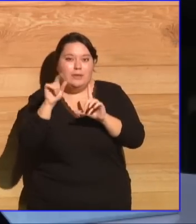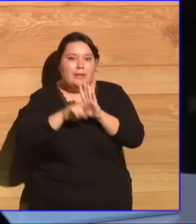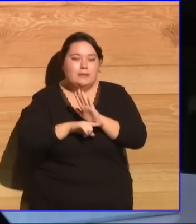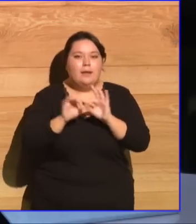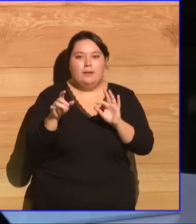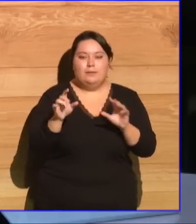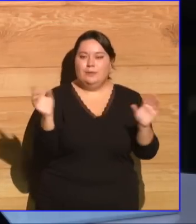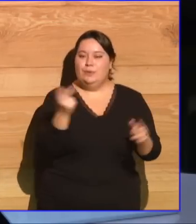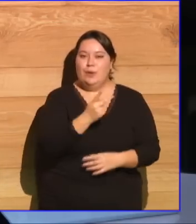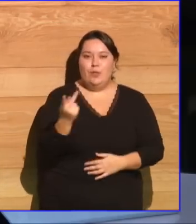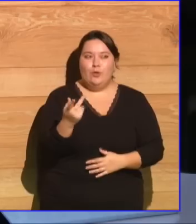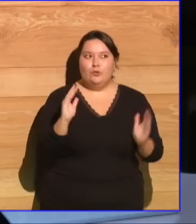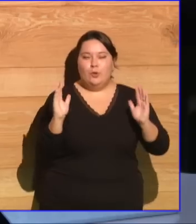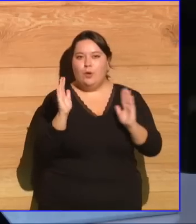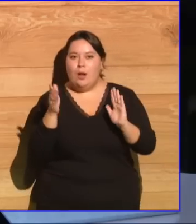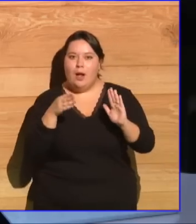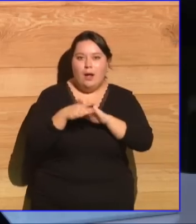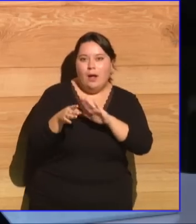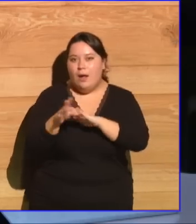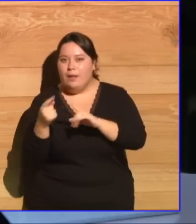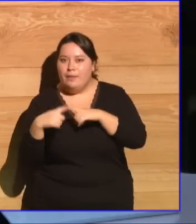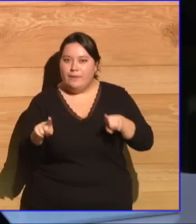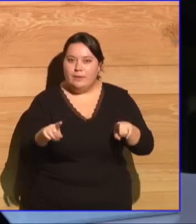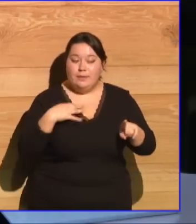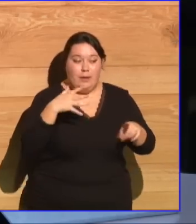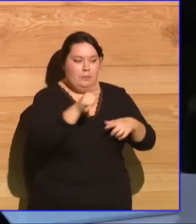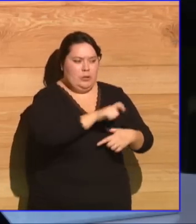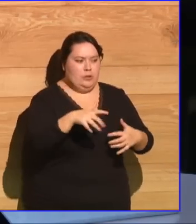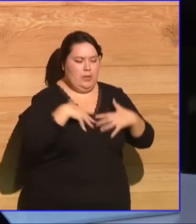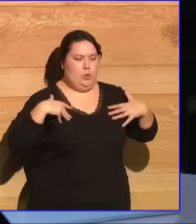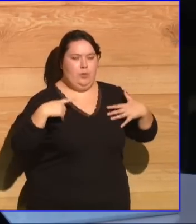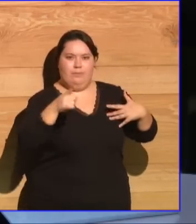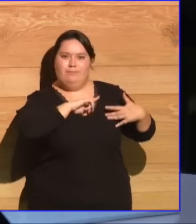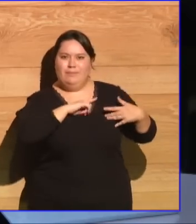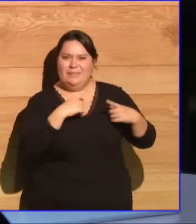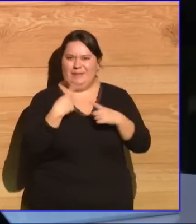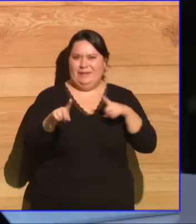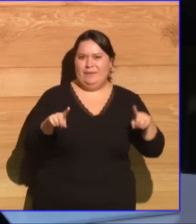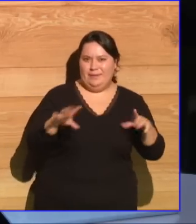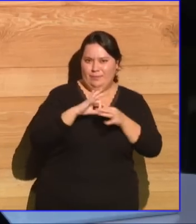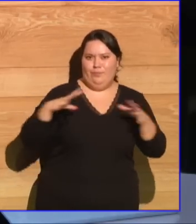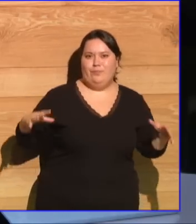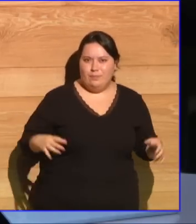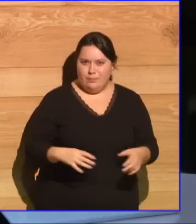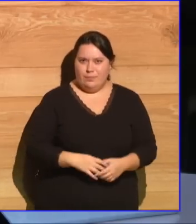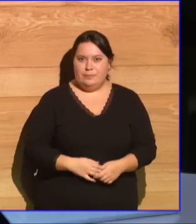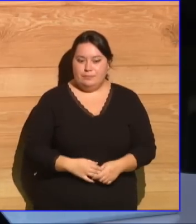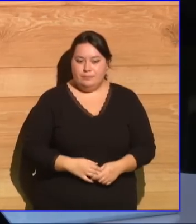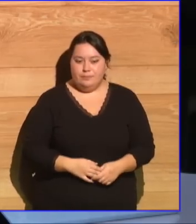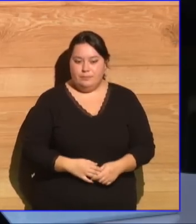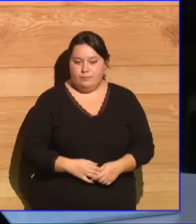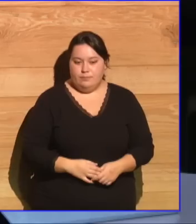los acontecimientos. Y en términos humanos no nos afectan de la misma manera, ni tienen la misma rugosidad ni la misma textura.